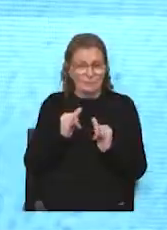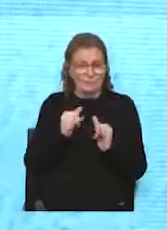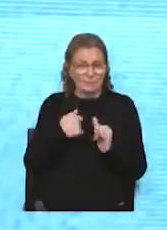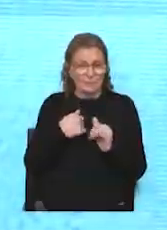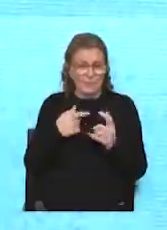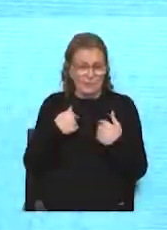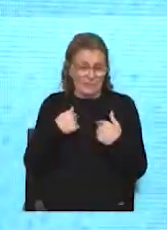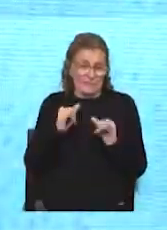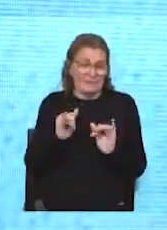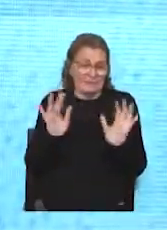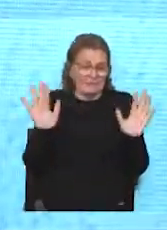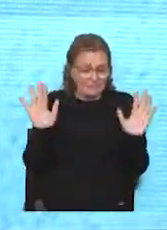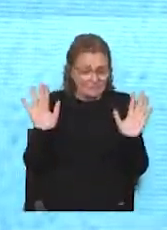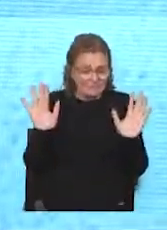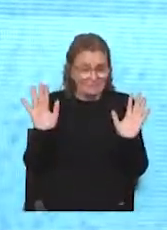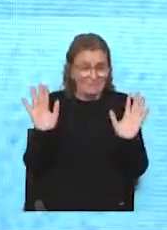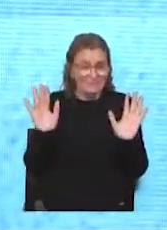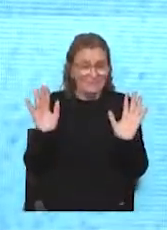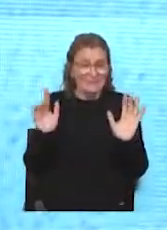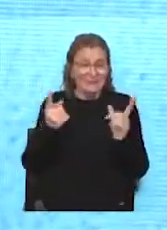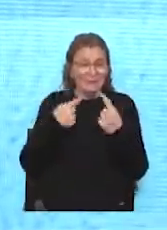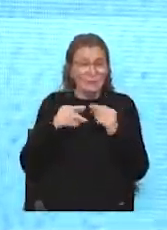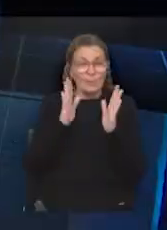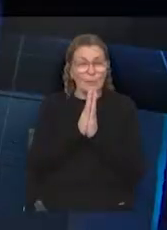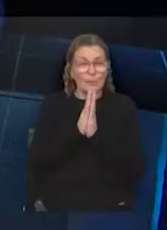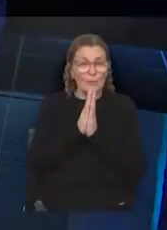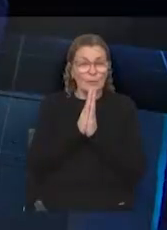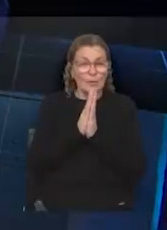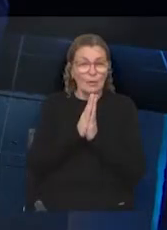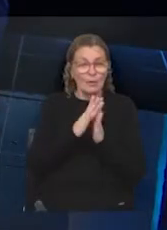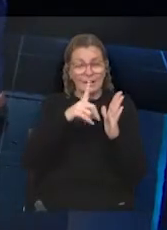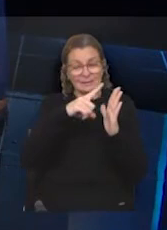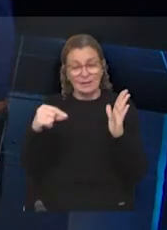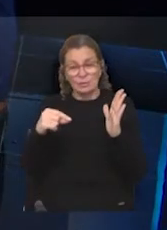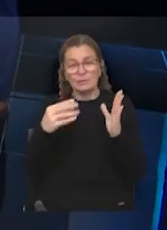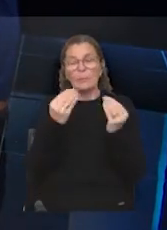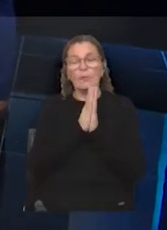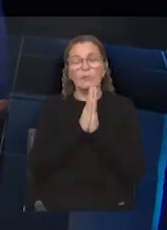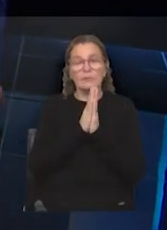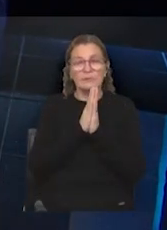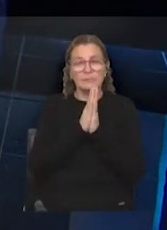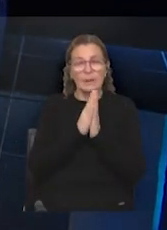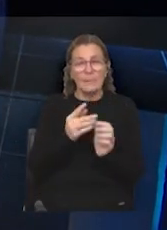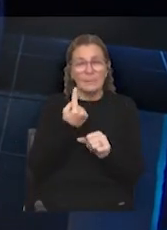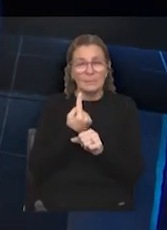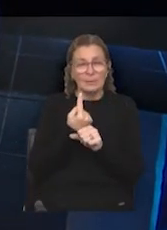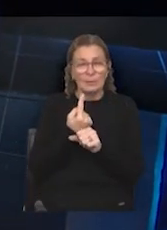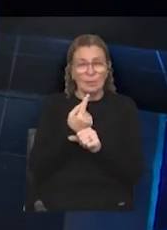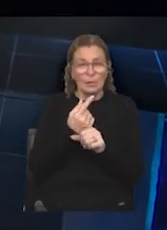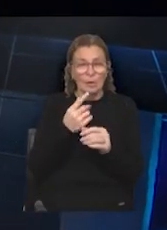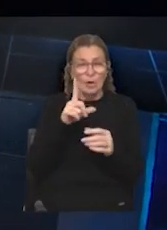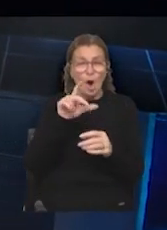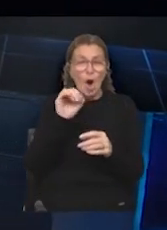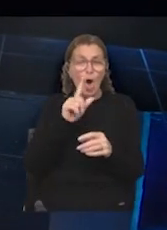tengo la mía eh Entonces por favor el logo a ver logo Qué pasó con el logo eh primero que nada un logo Es un